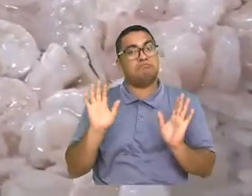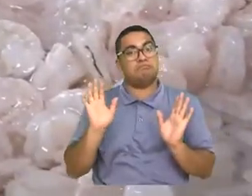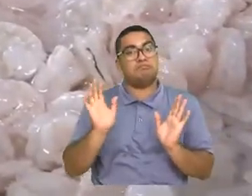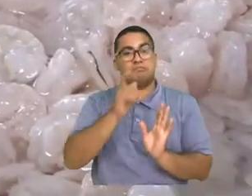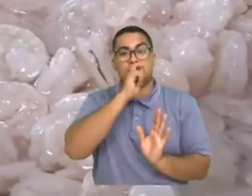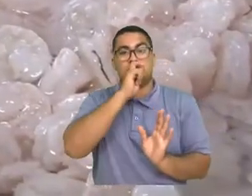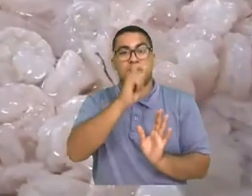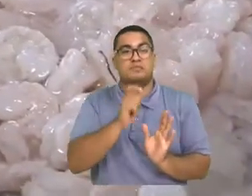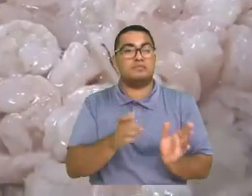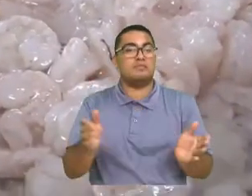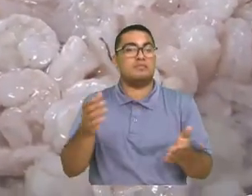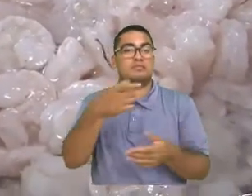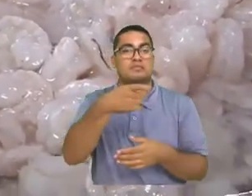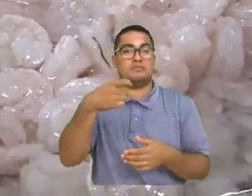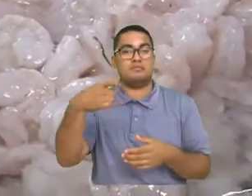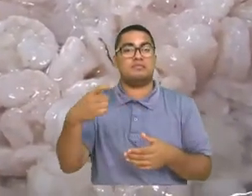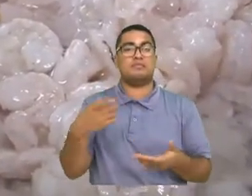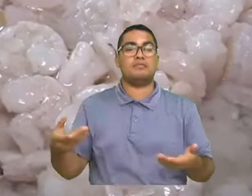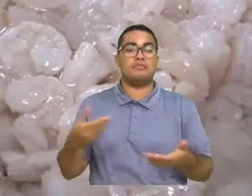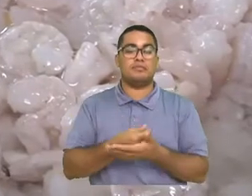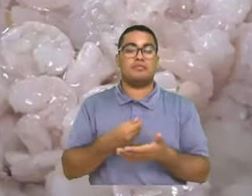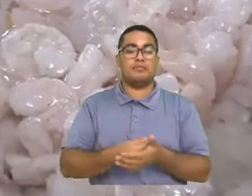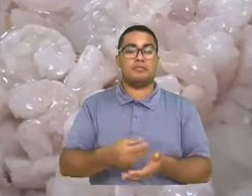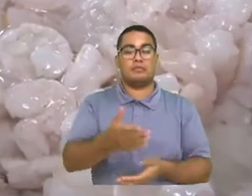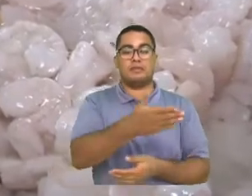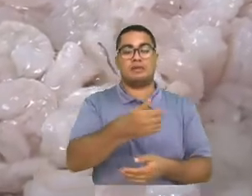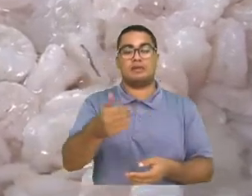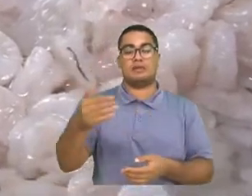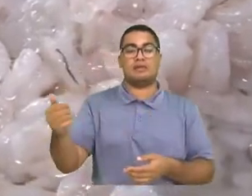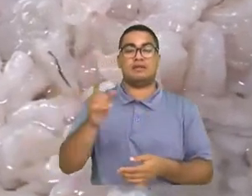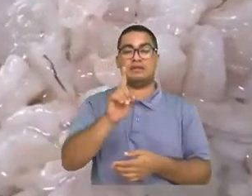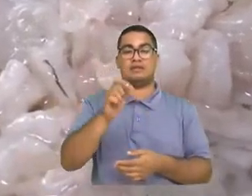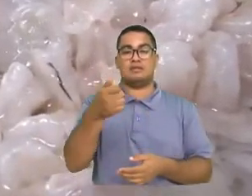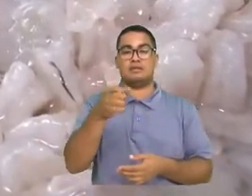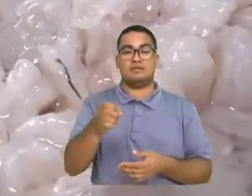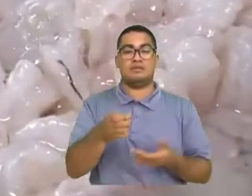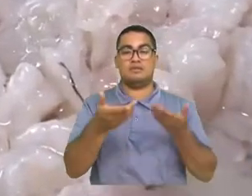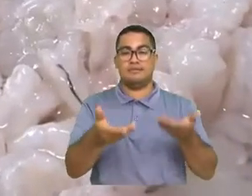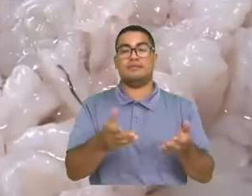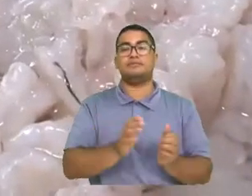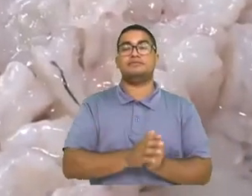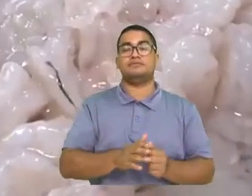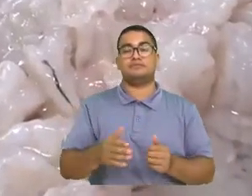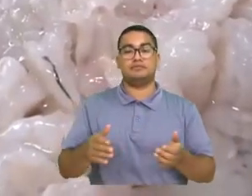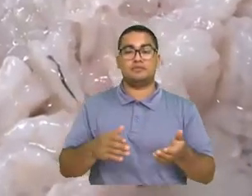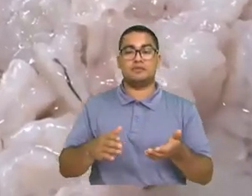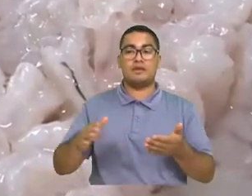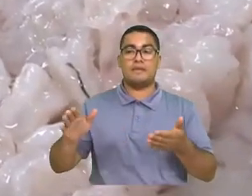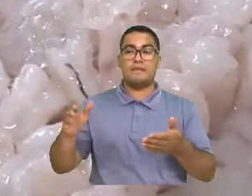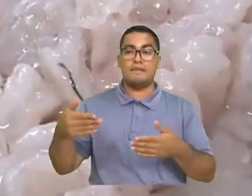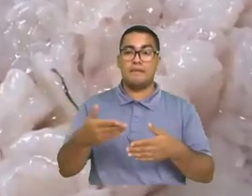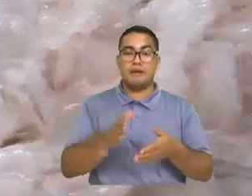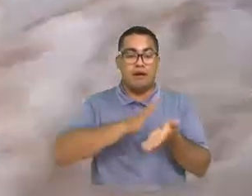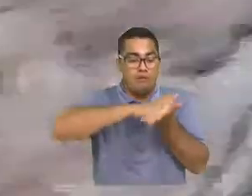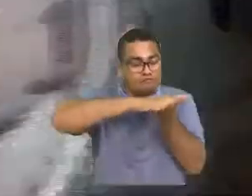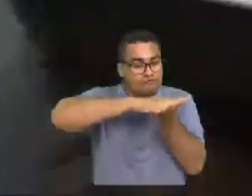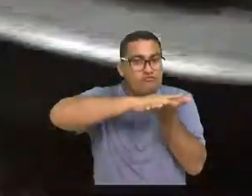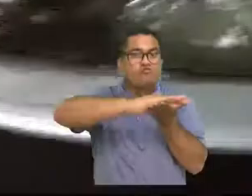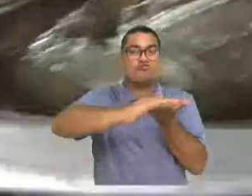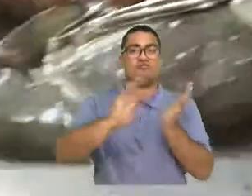y la calidad del camarón que es. La langosta está 160 la libra. La chuleta está 80 la libra, sea curvino o sea